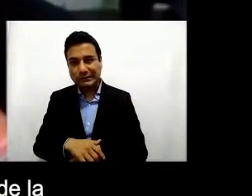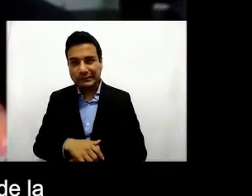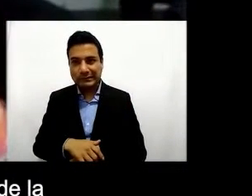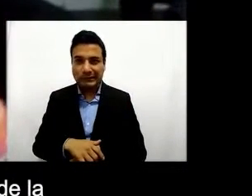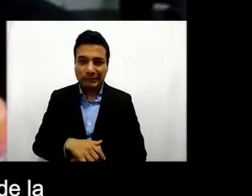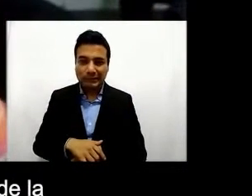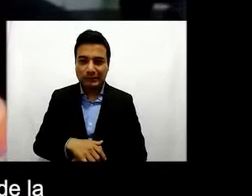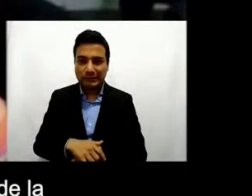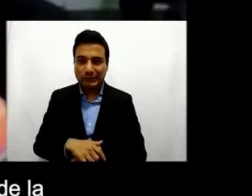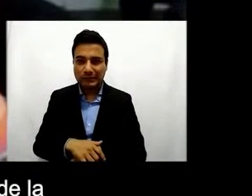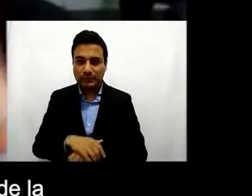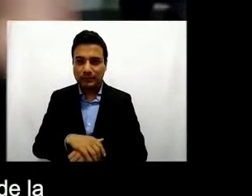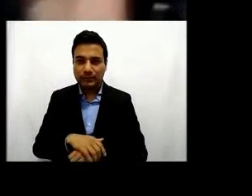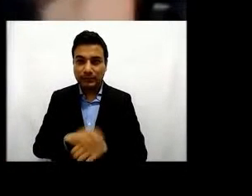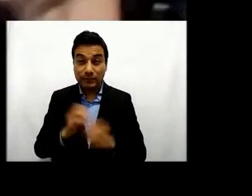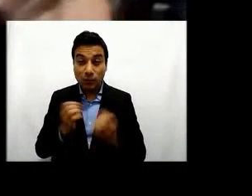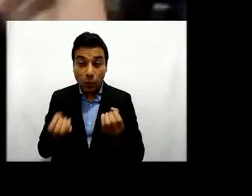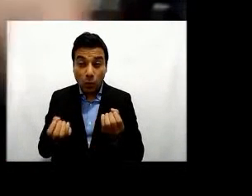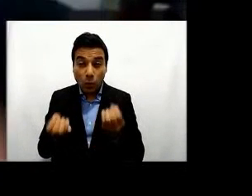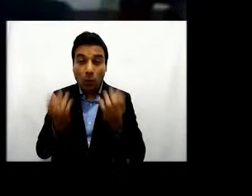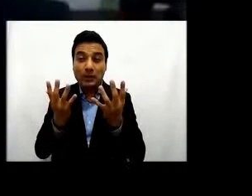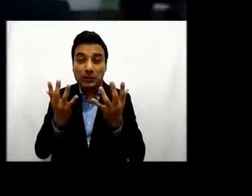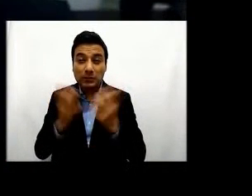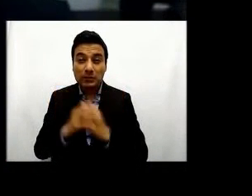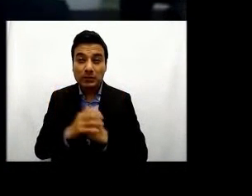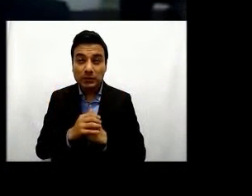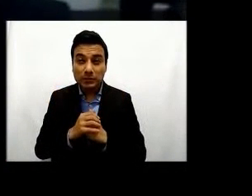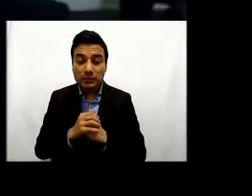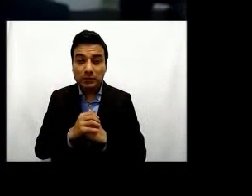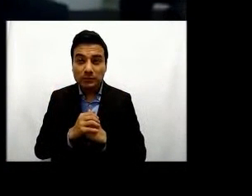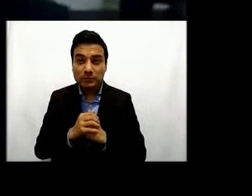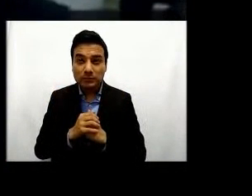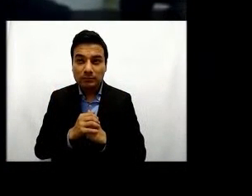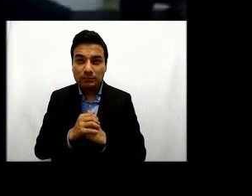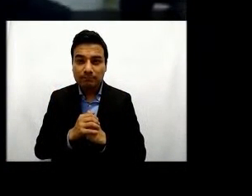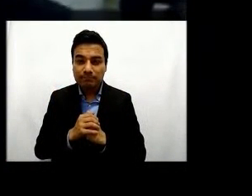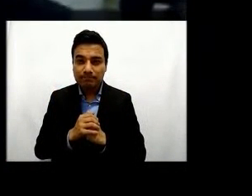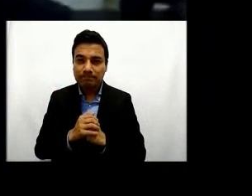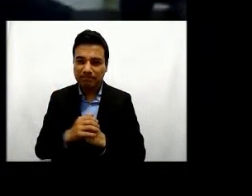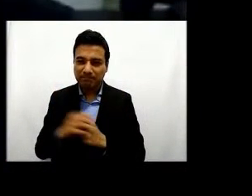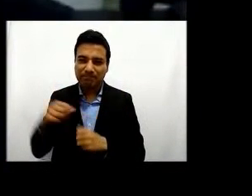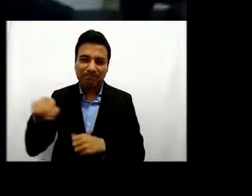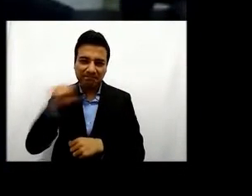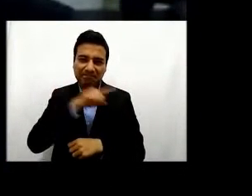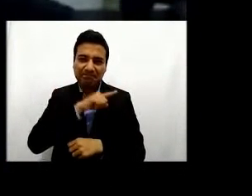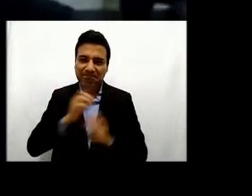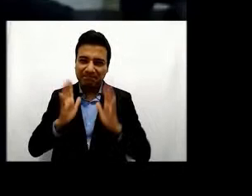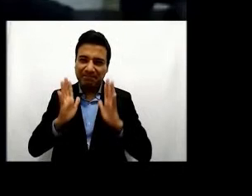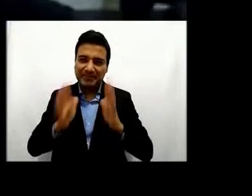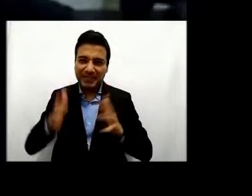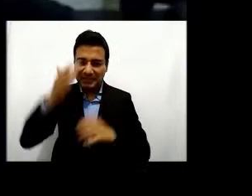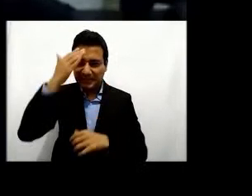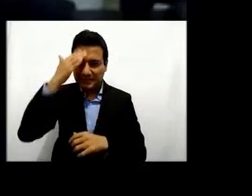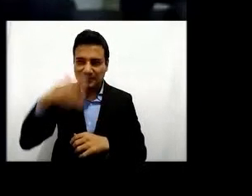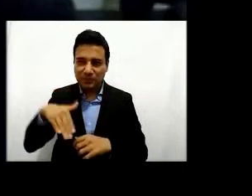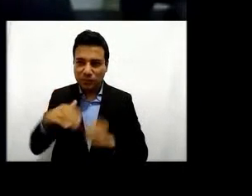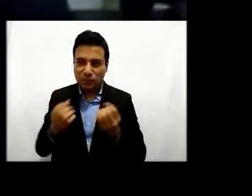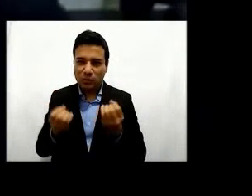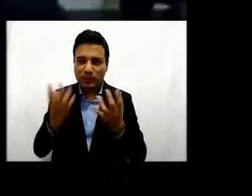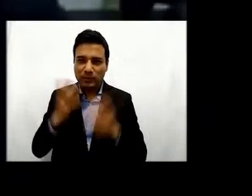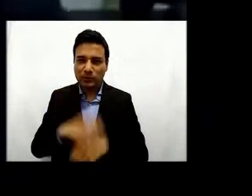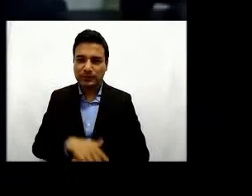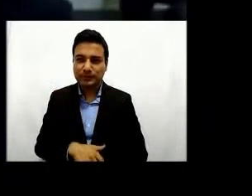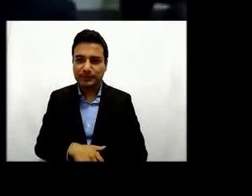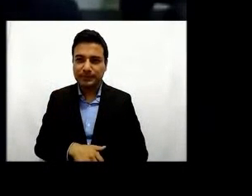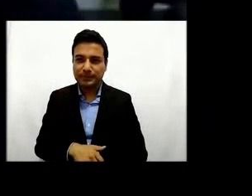¿no? Yo creo que quedará eso muy bien identificado en la historia. Y luego los